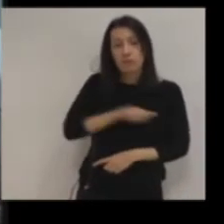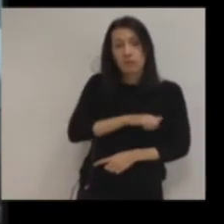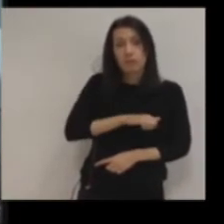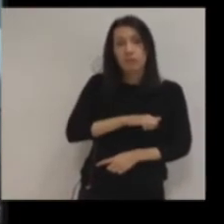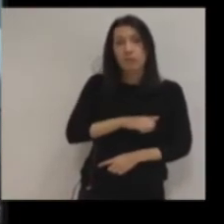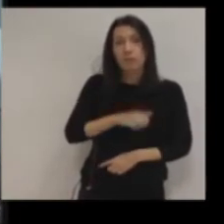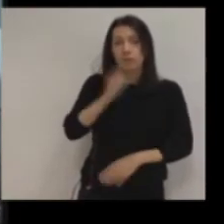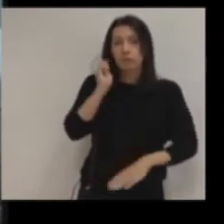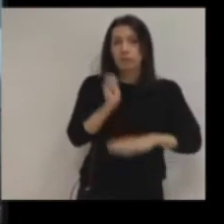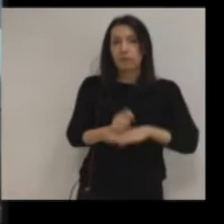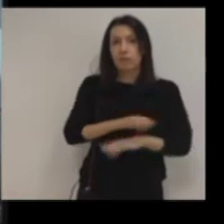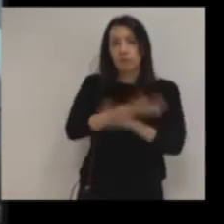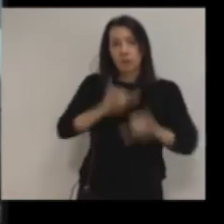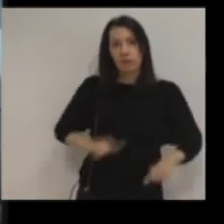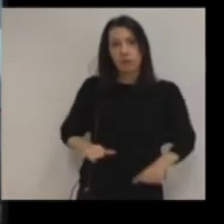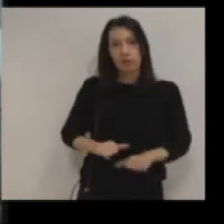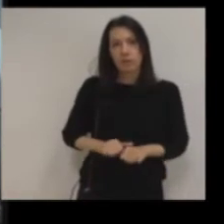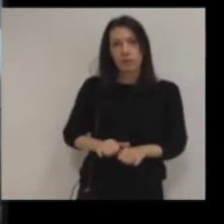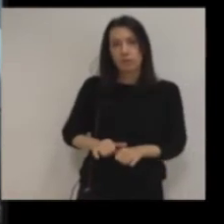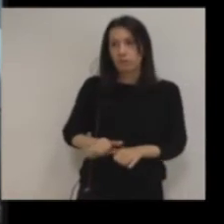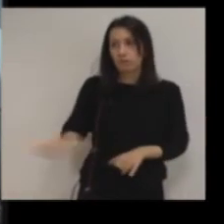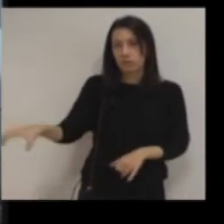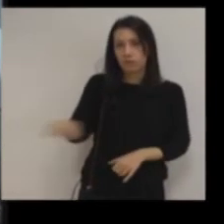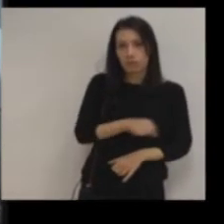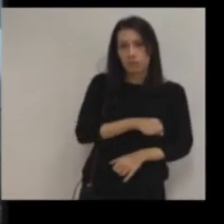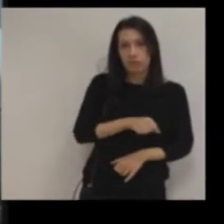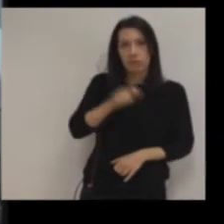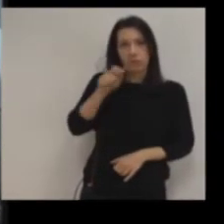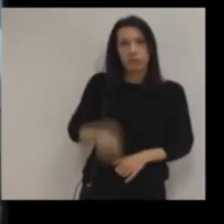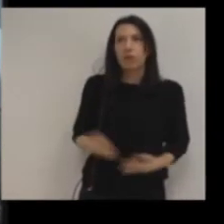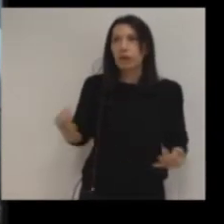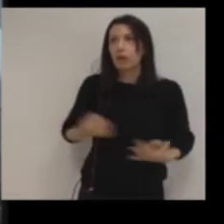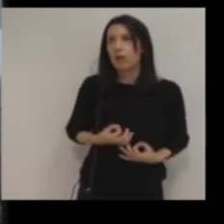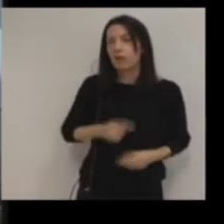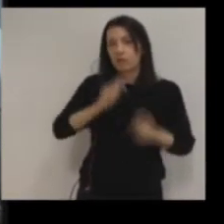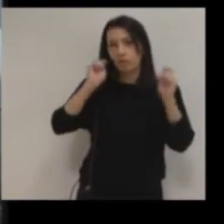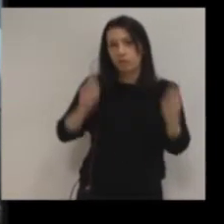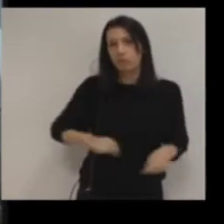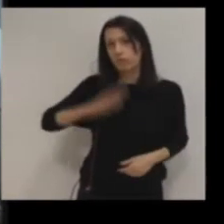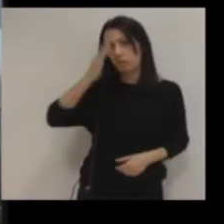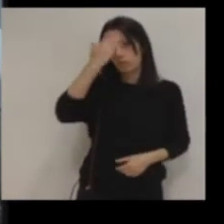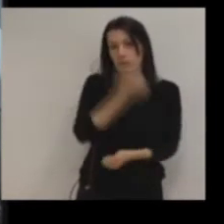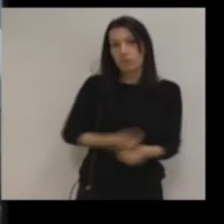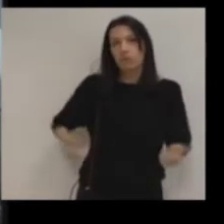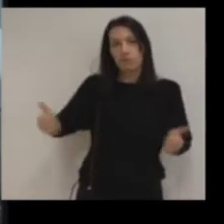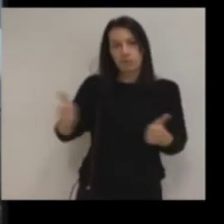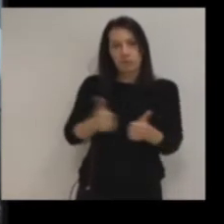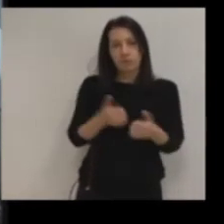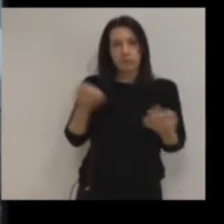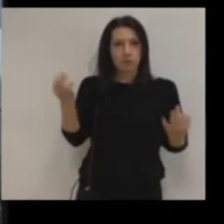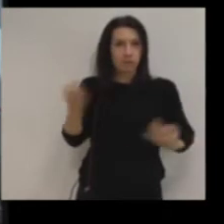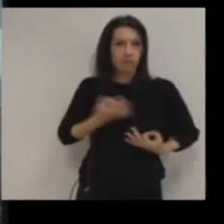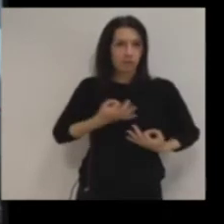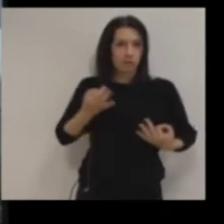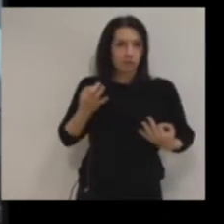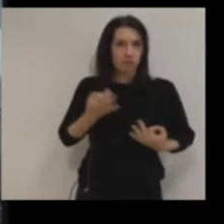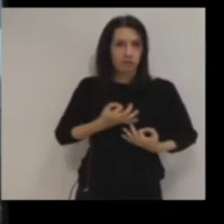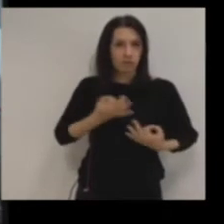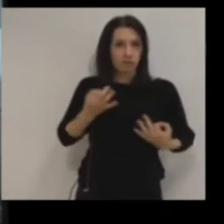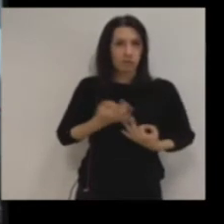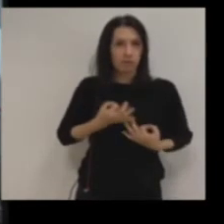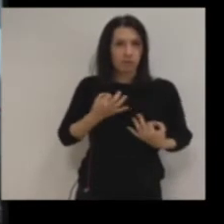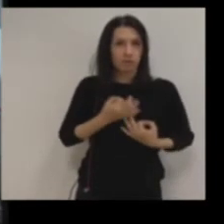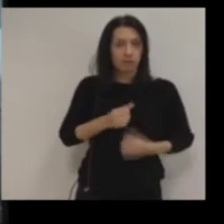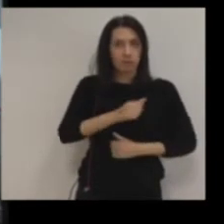traen una persona que hay que nombrarle un tutor o un curador, y tiene que estar explorando al